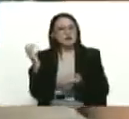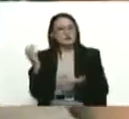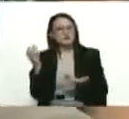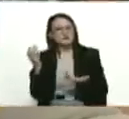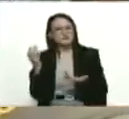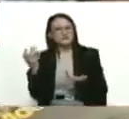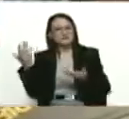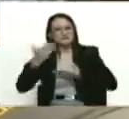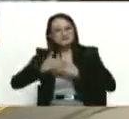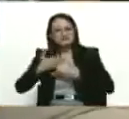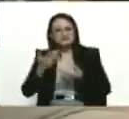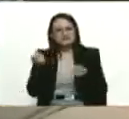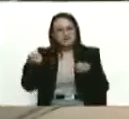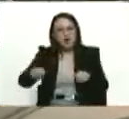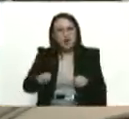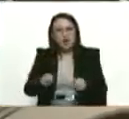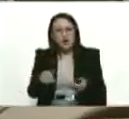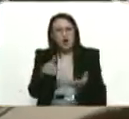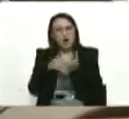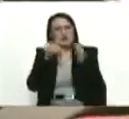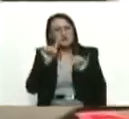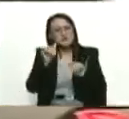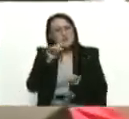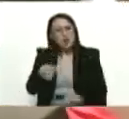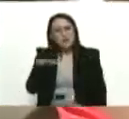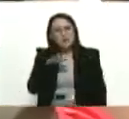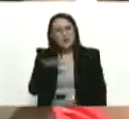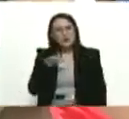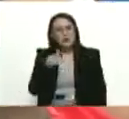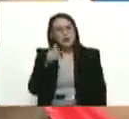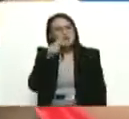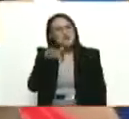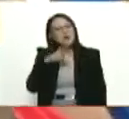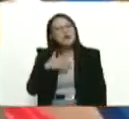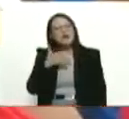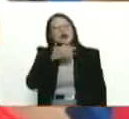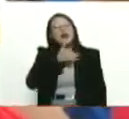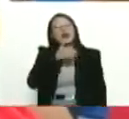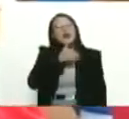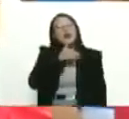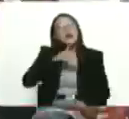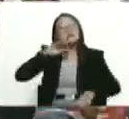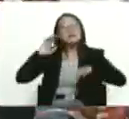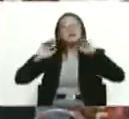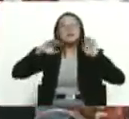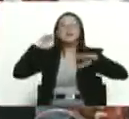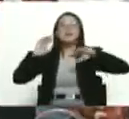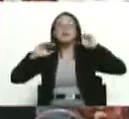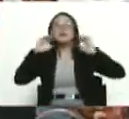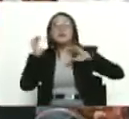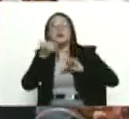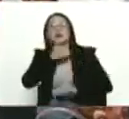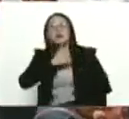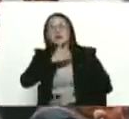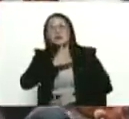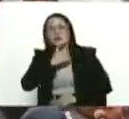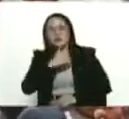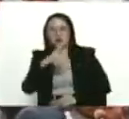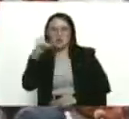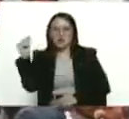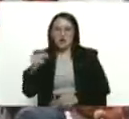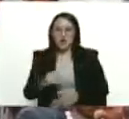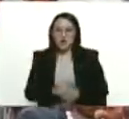pedir bombardeos sobre su propio pueblo y que el pueblo esté tranquilo y esté feliz. Y entonces nos llaman violentos.